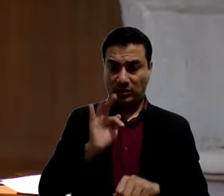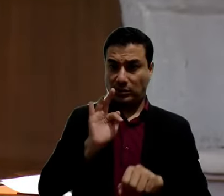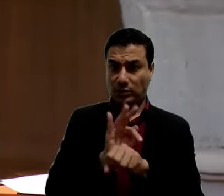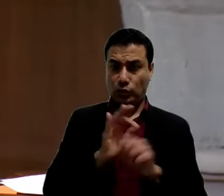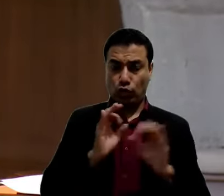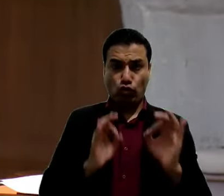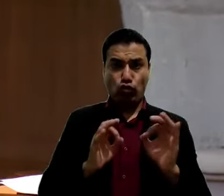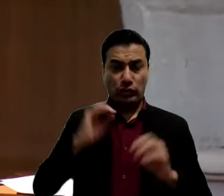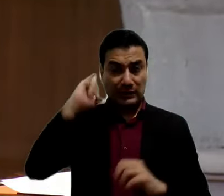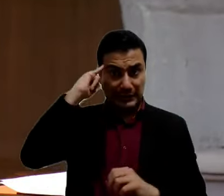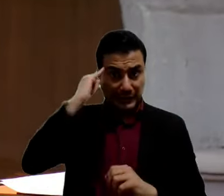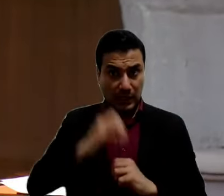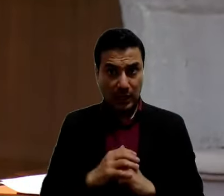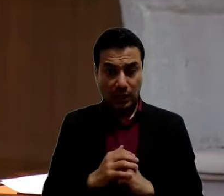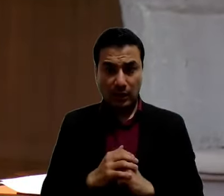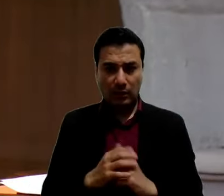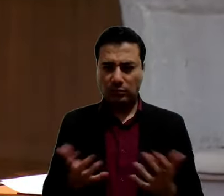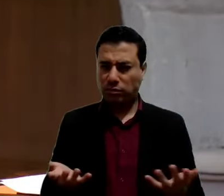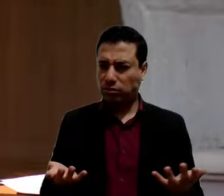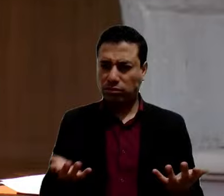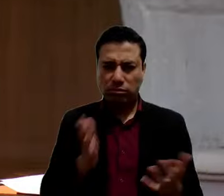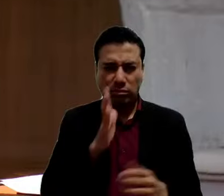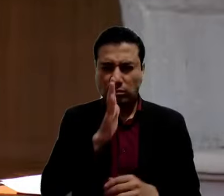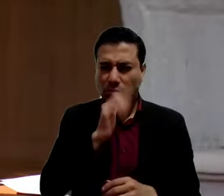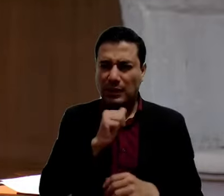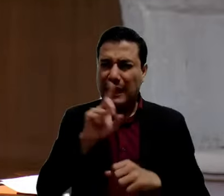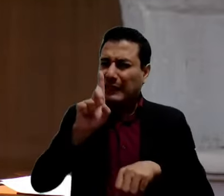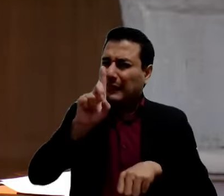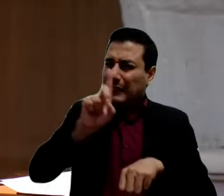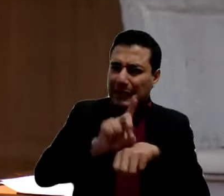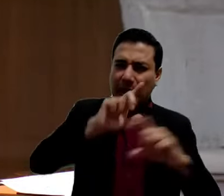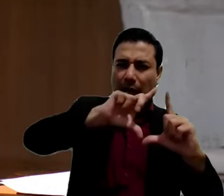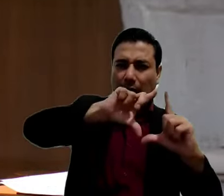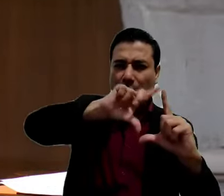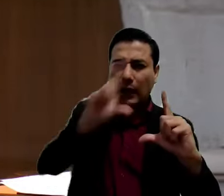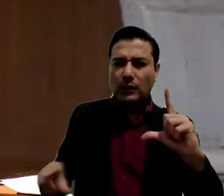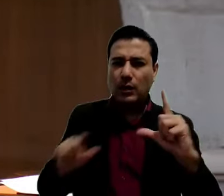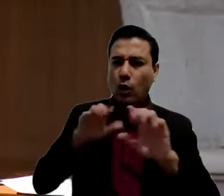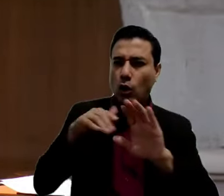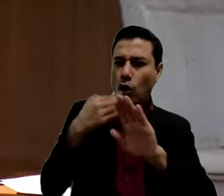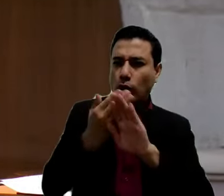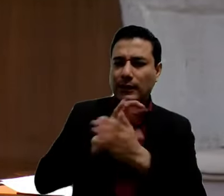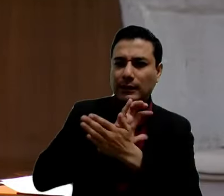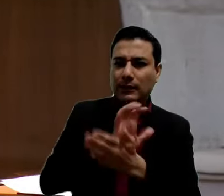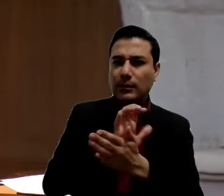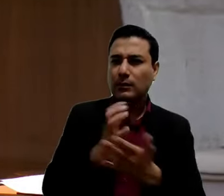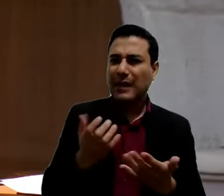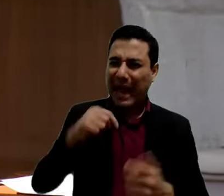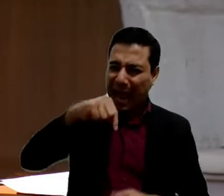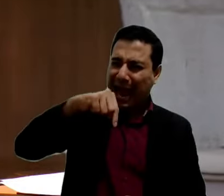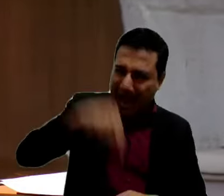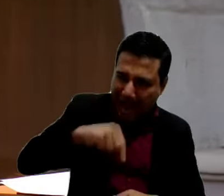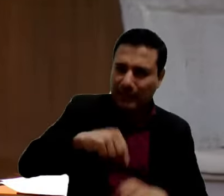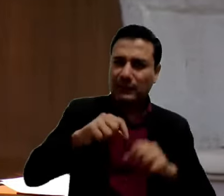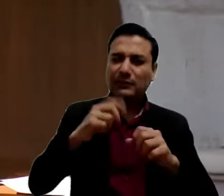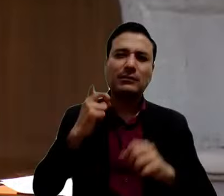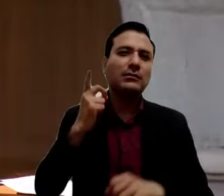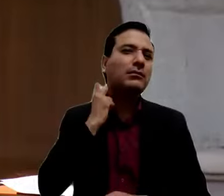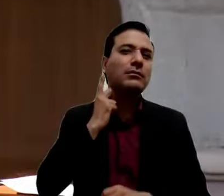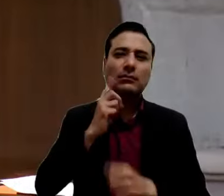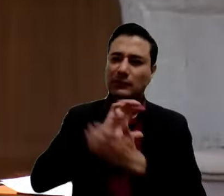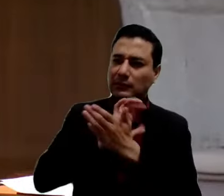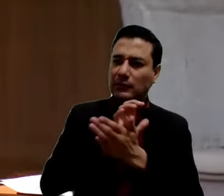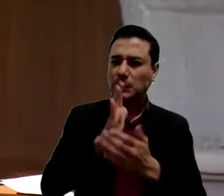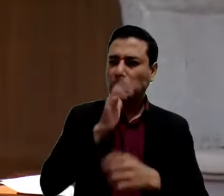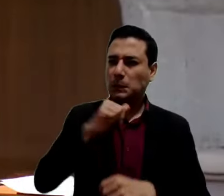indígena qué indignante que el Día Nacional contra la discriminación esto pasó en nuestra legislatura